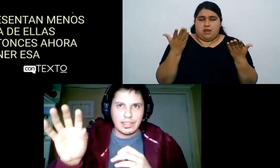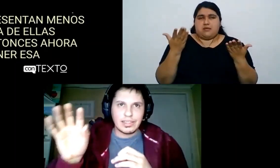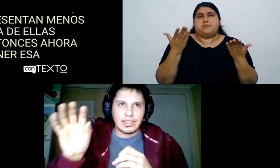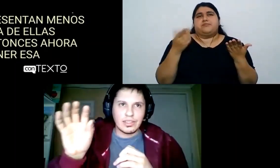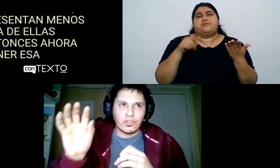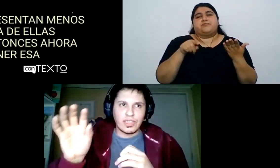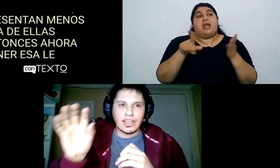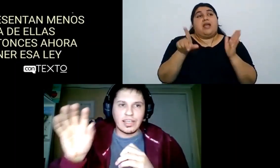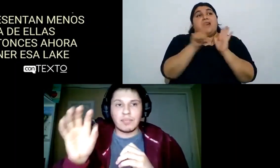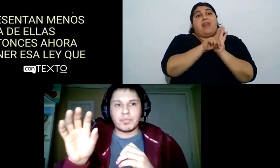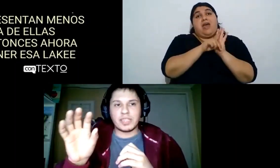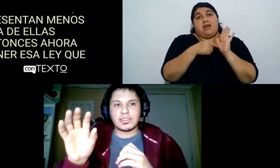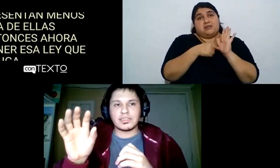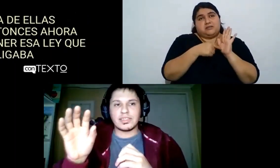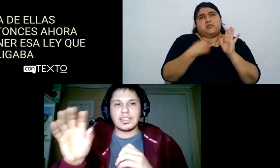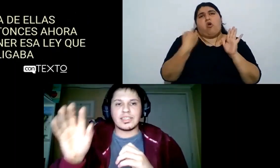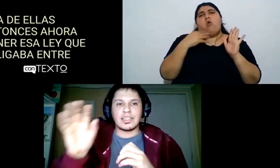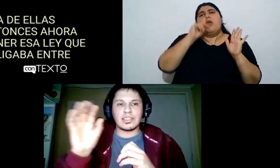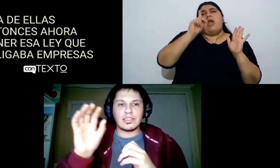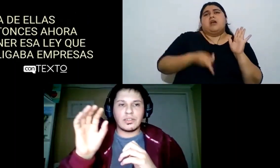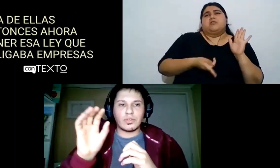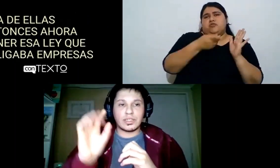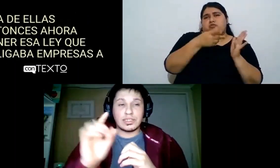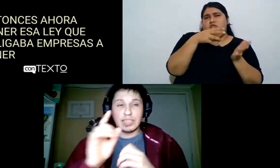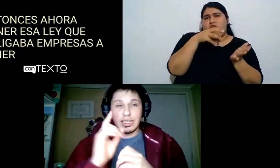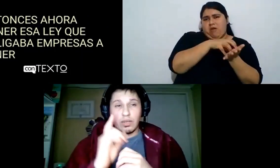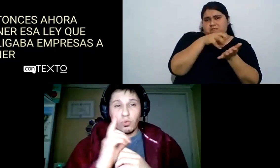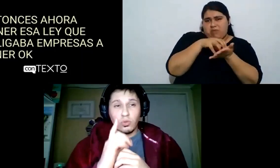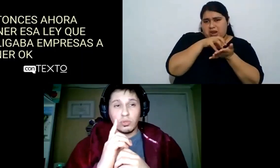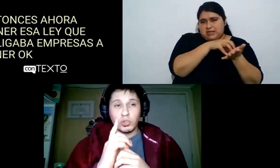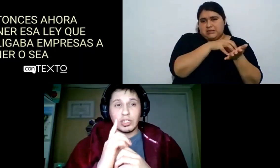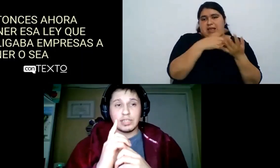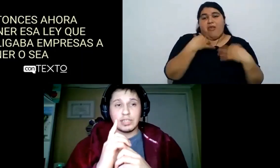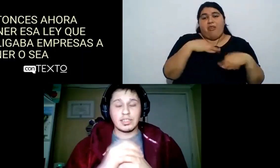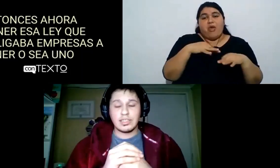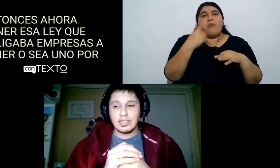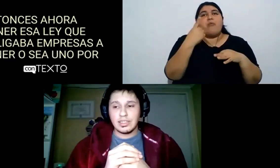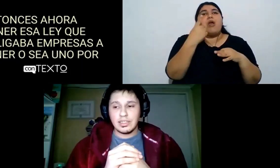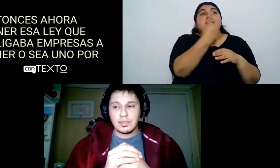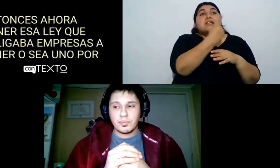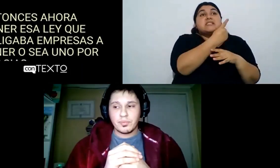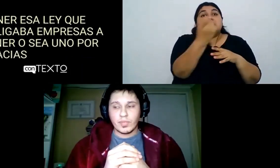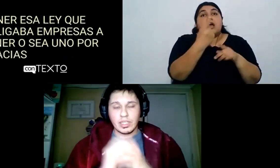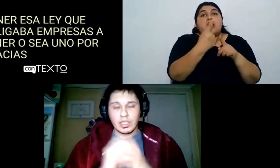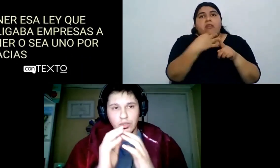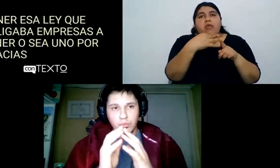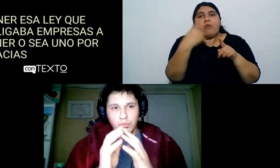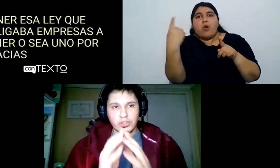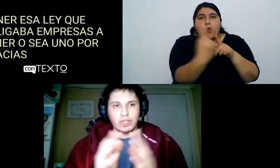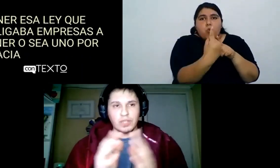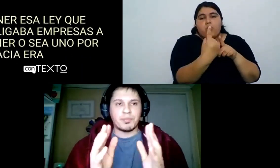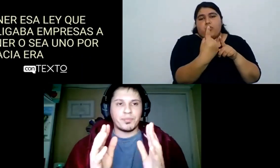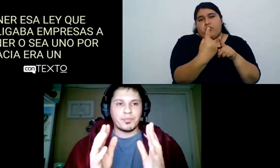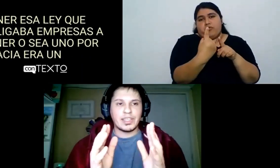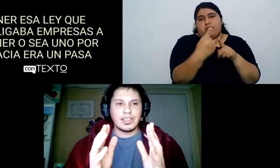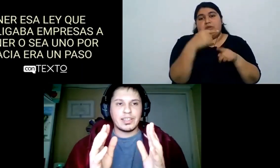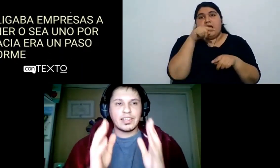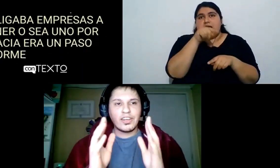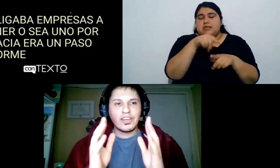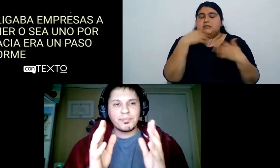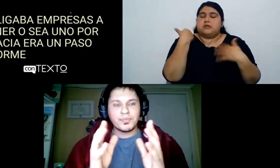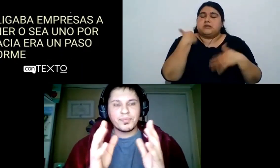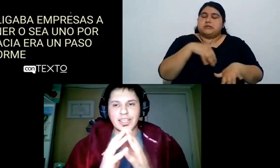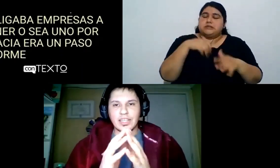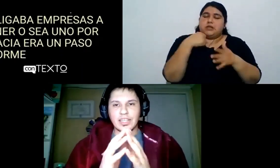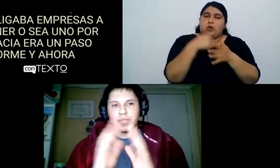ley que obligaba a empresas a tener, aunque sea uno por cada 100, era un paso enorme. Y